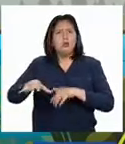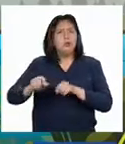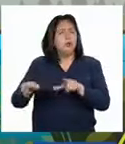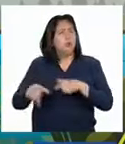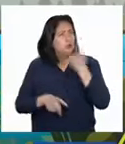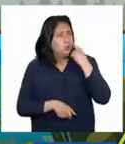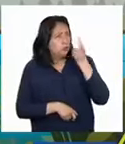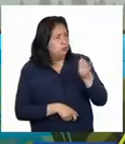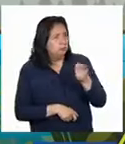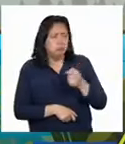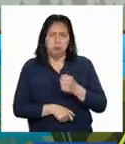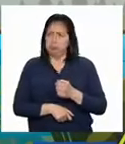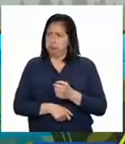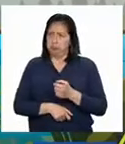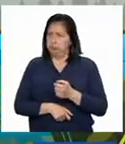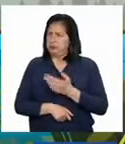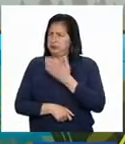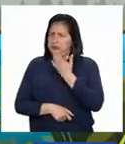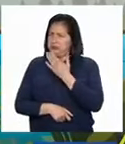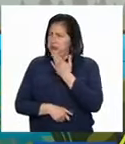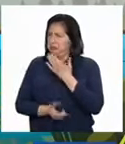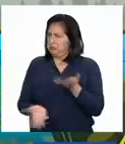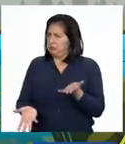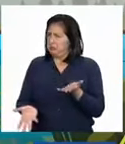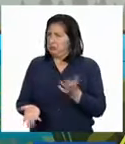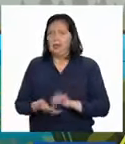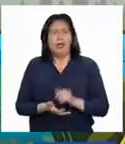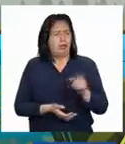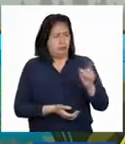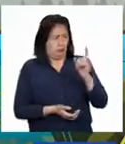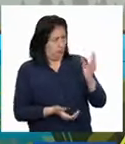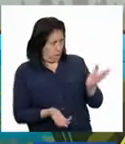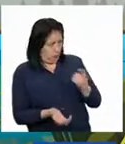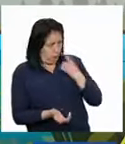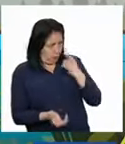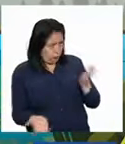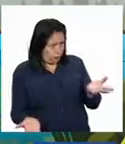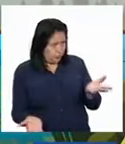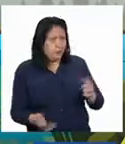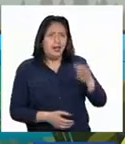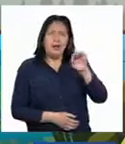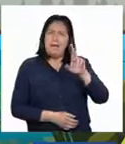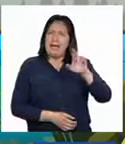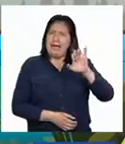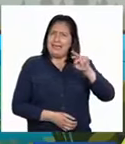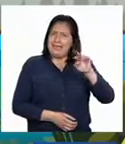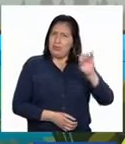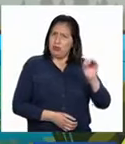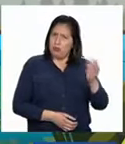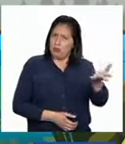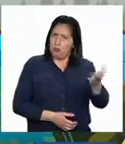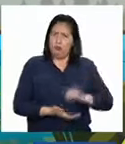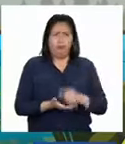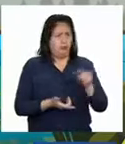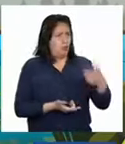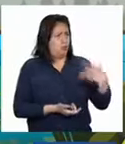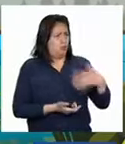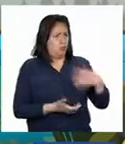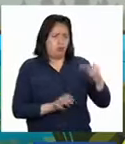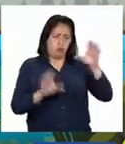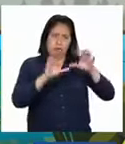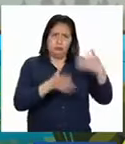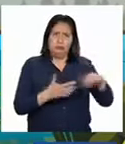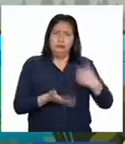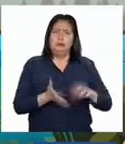¿Lo conoces? No. ¿Sobre quién hablas? No te creo que no lo conoces. Marino Morikawa, pues. Marino es un